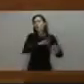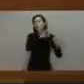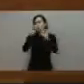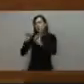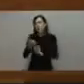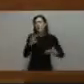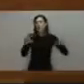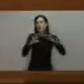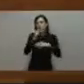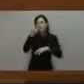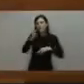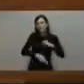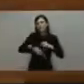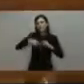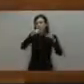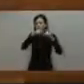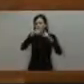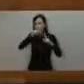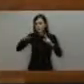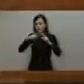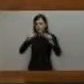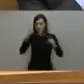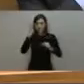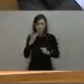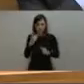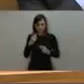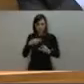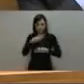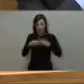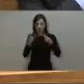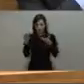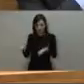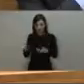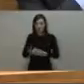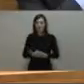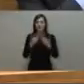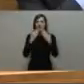general de los asturianos? Gracias, señora Fernández.